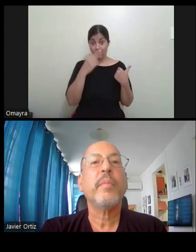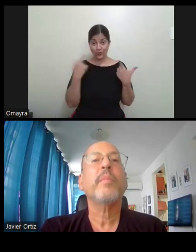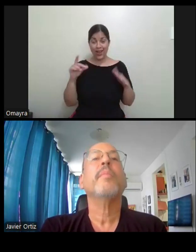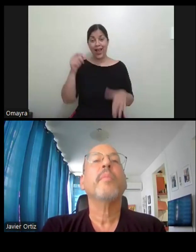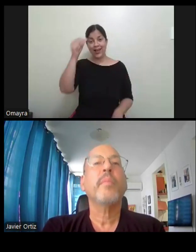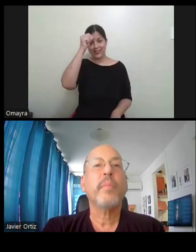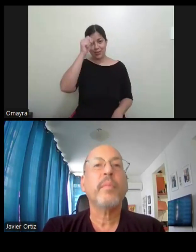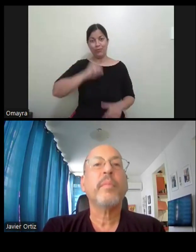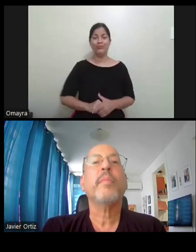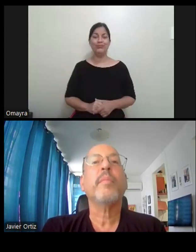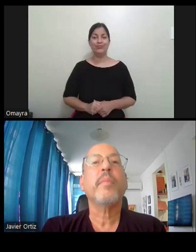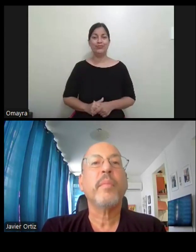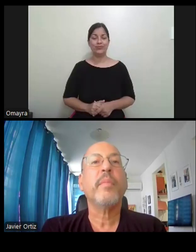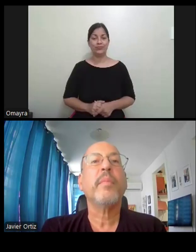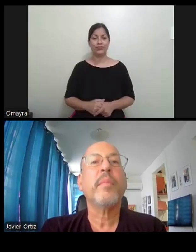27.